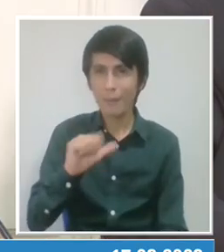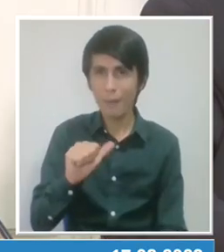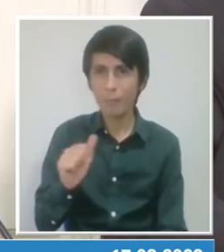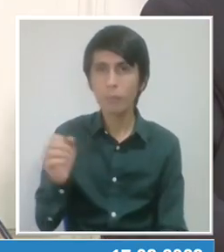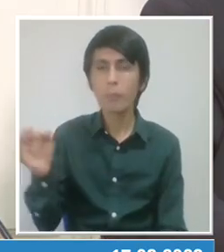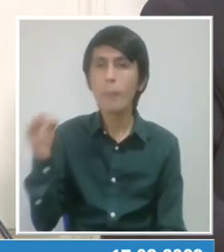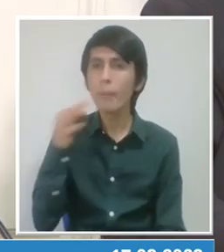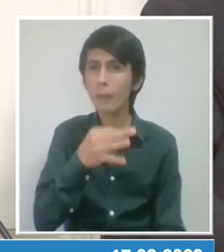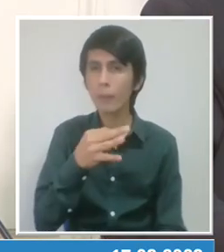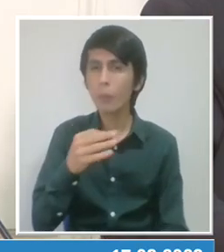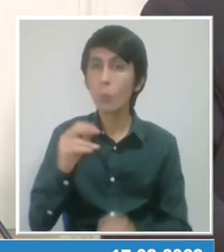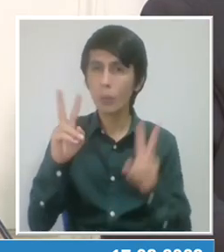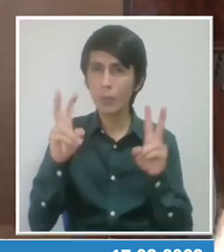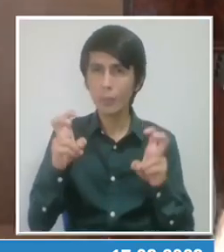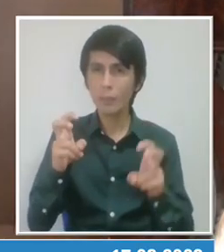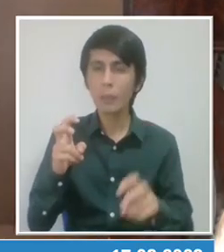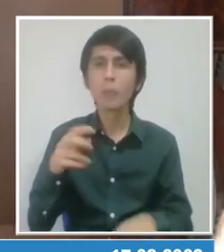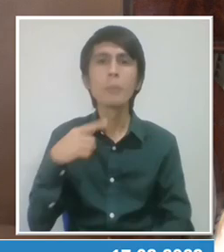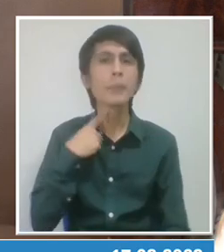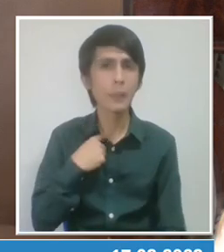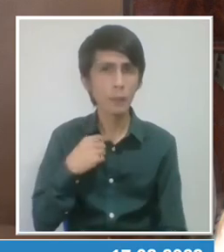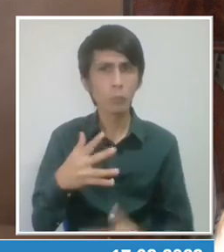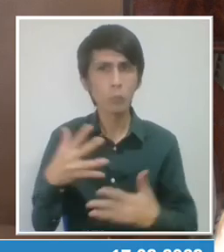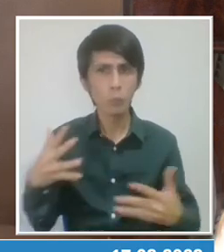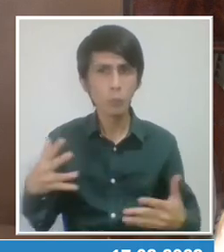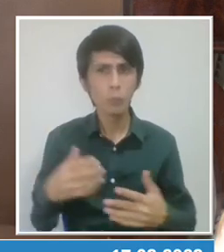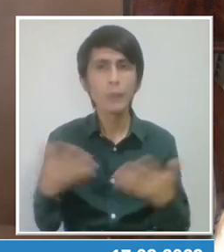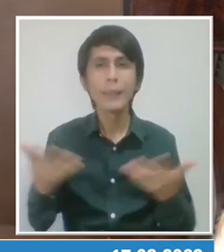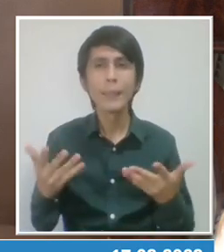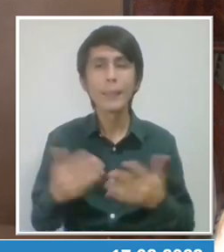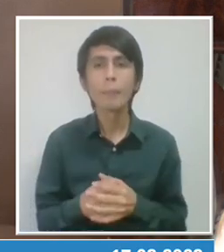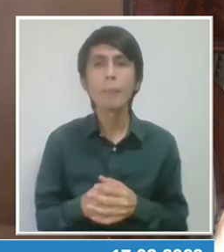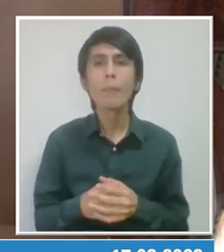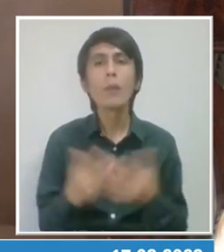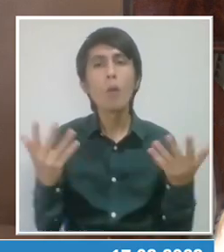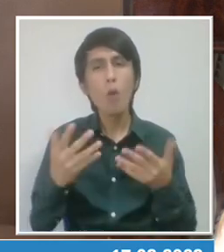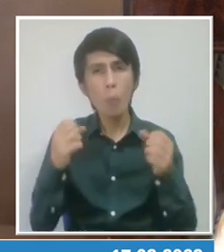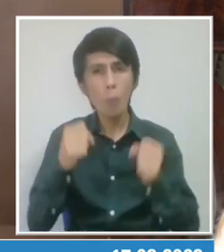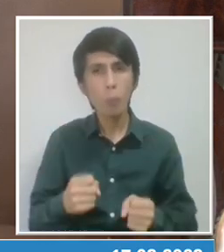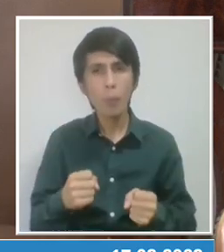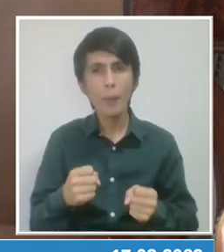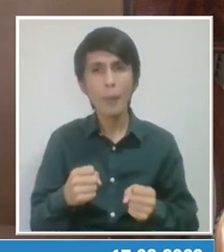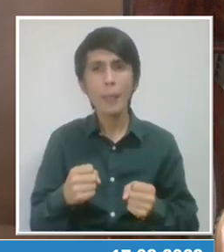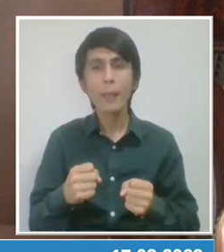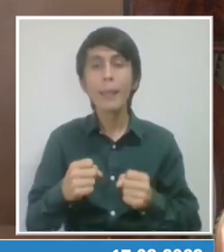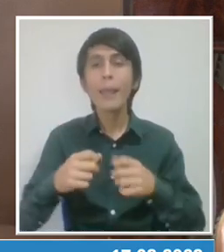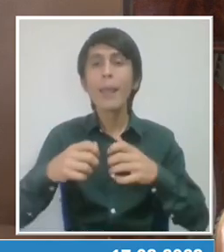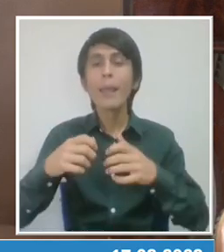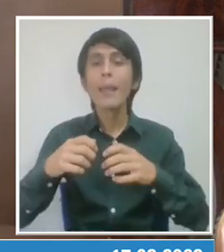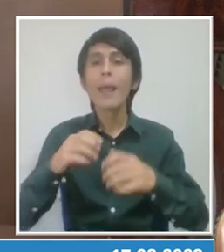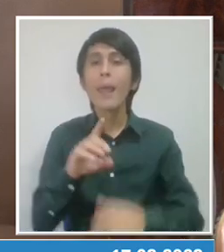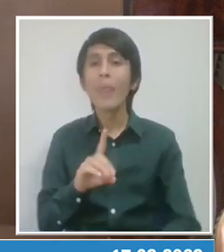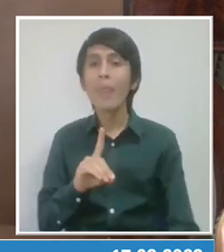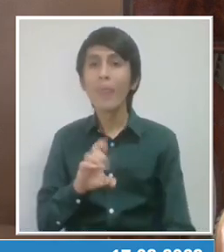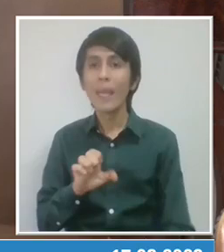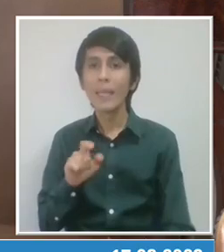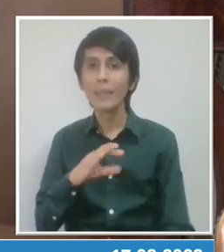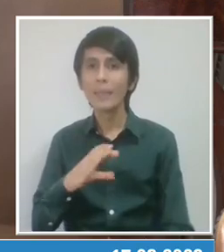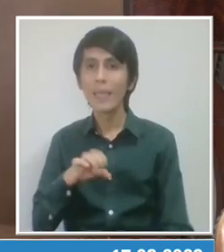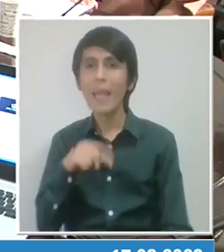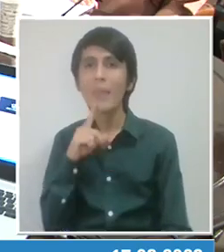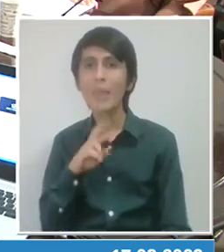profundo interés, que es cómo se puede profundizar la descentralización del Estado en una forma de Estado